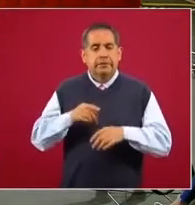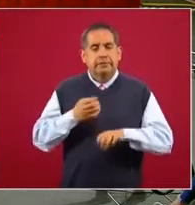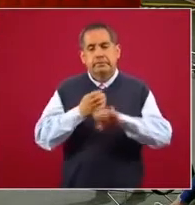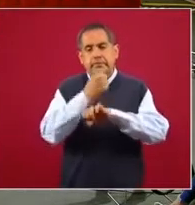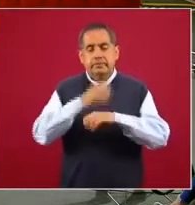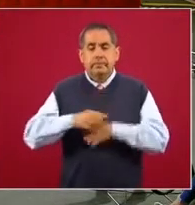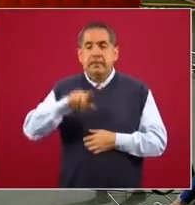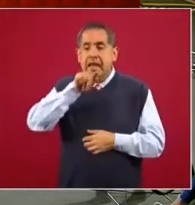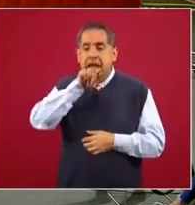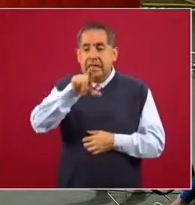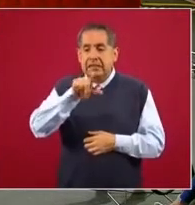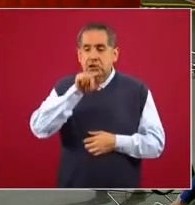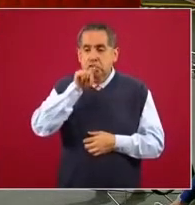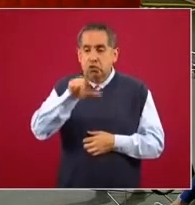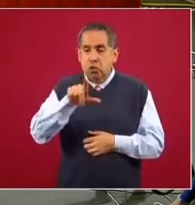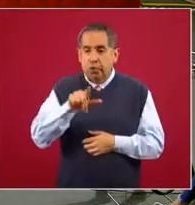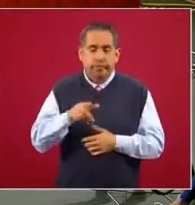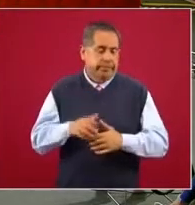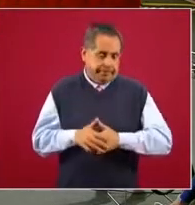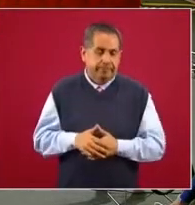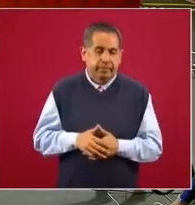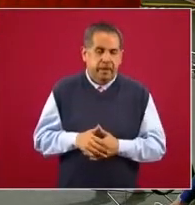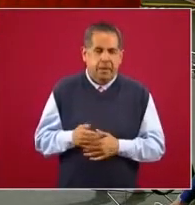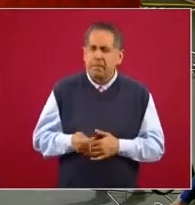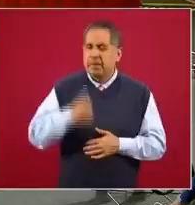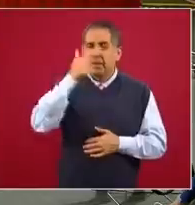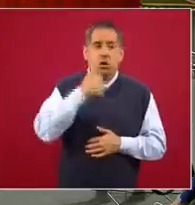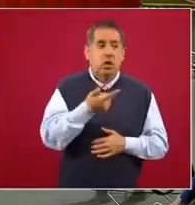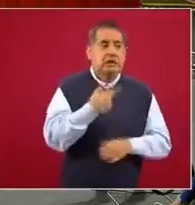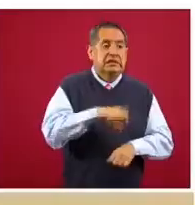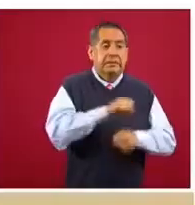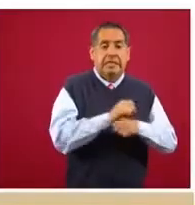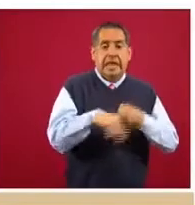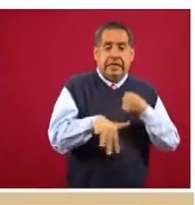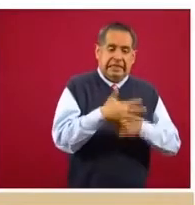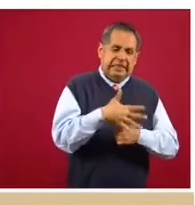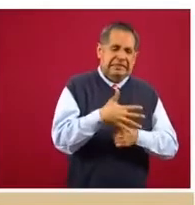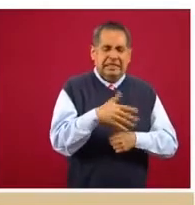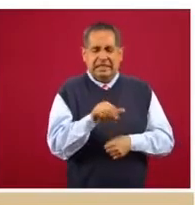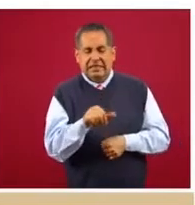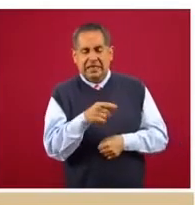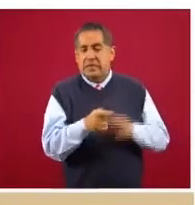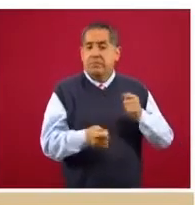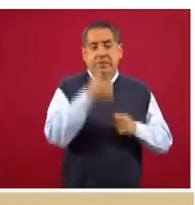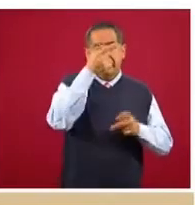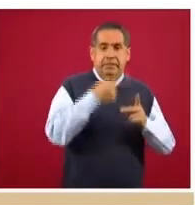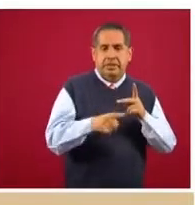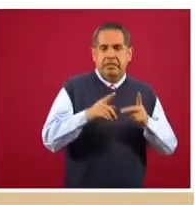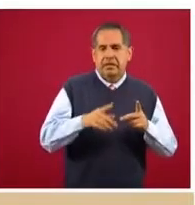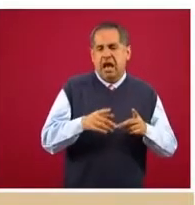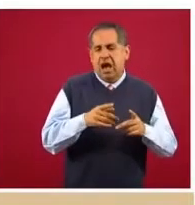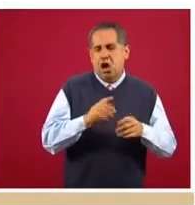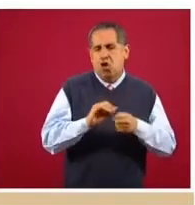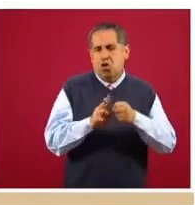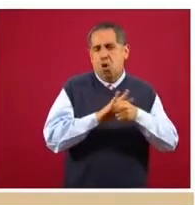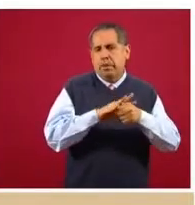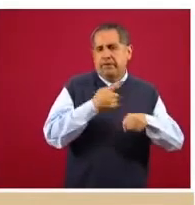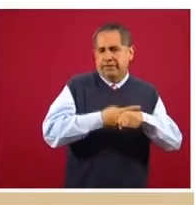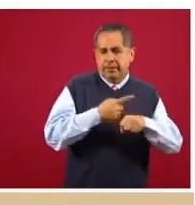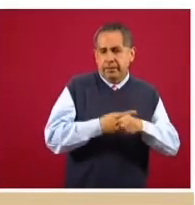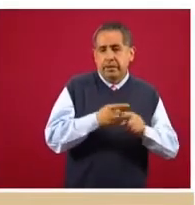Jalisco. Jalisco inició con sus primeros casos entre la semana 15 y 16, vemos también una transmisión,